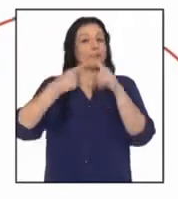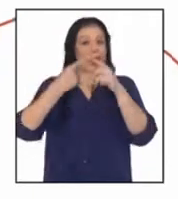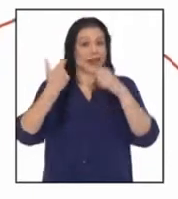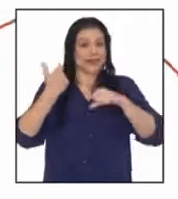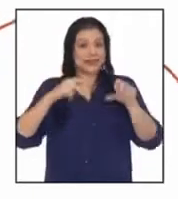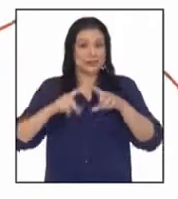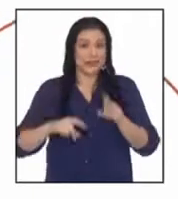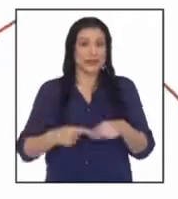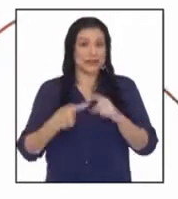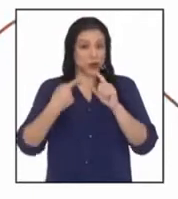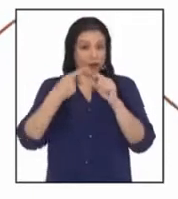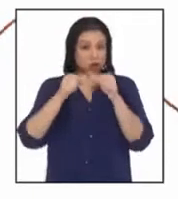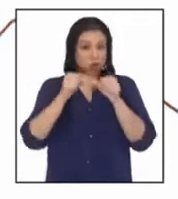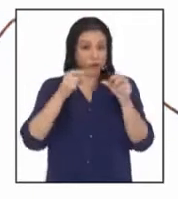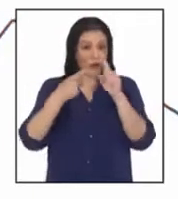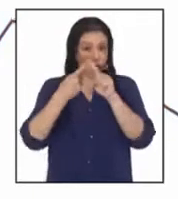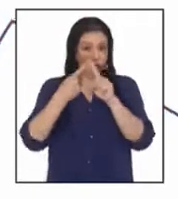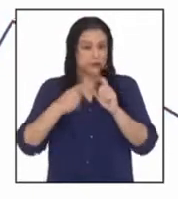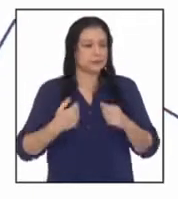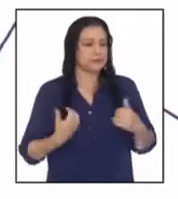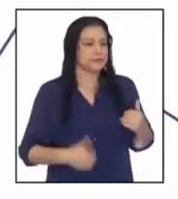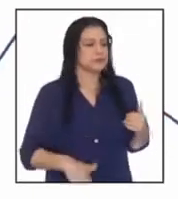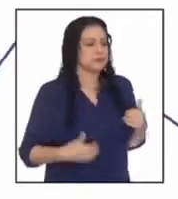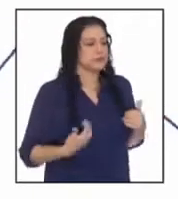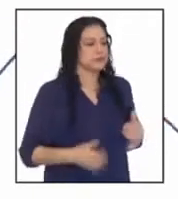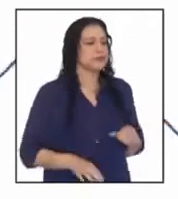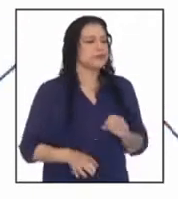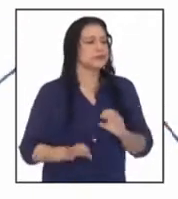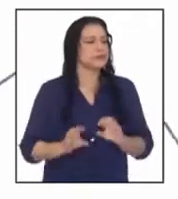ellas.